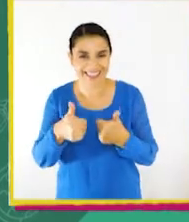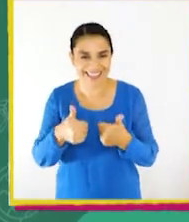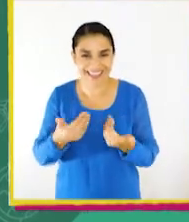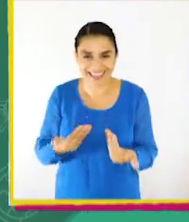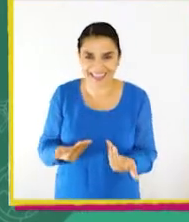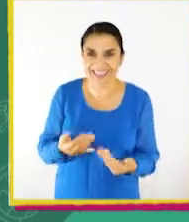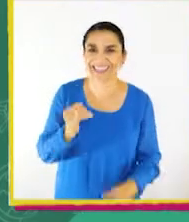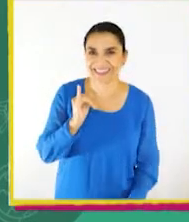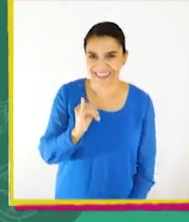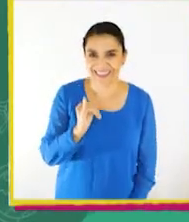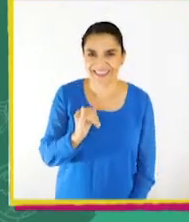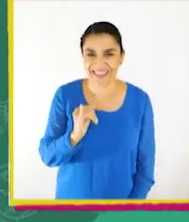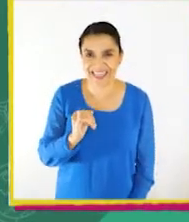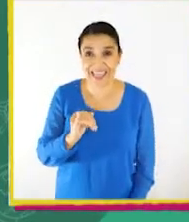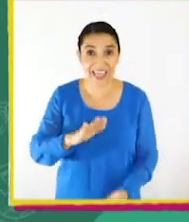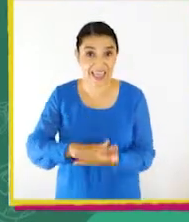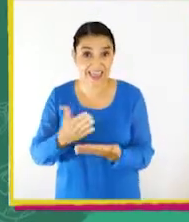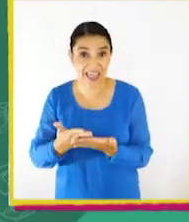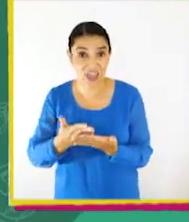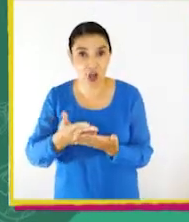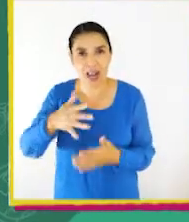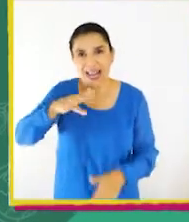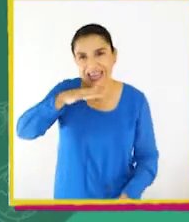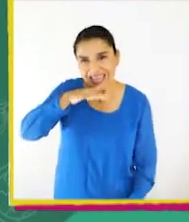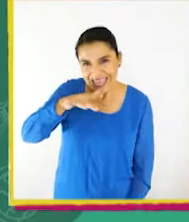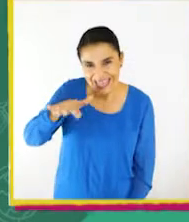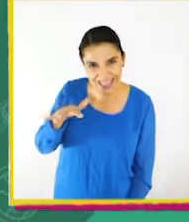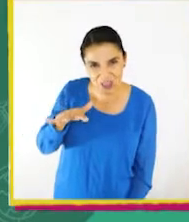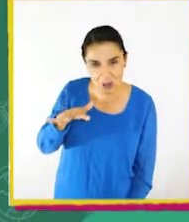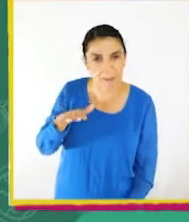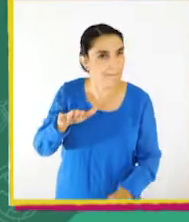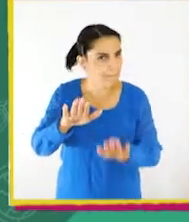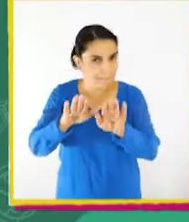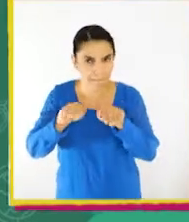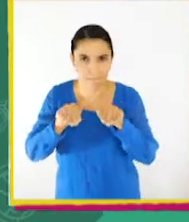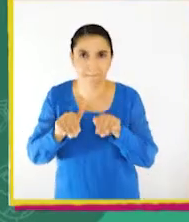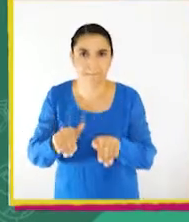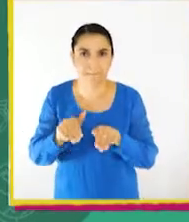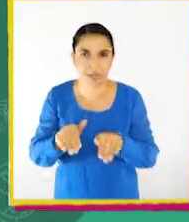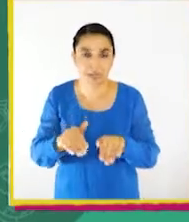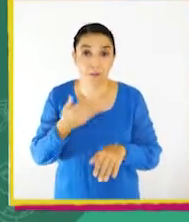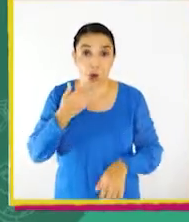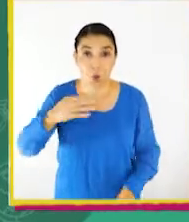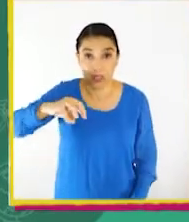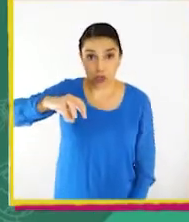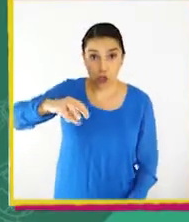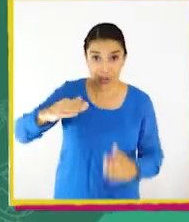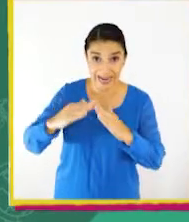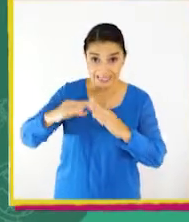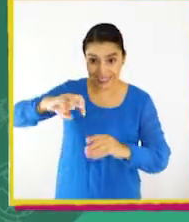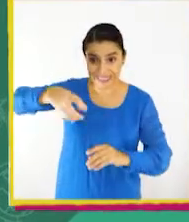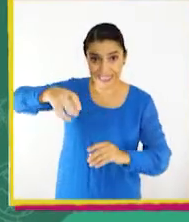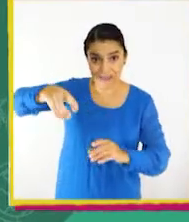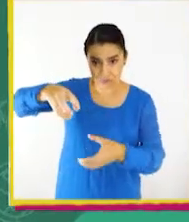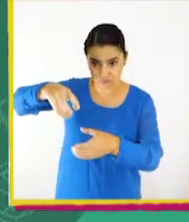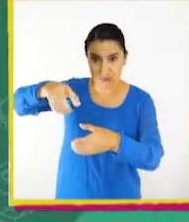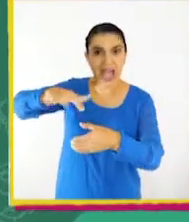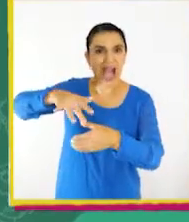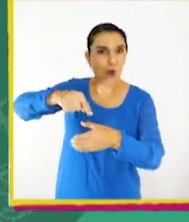¡Bien! Así es el estado líquido, el mismo que encontramos cuando sacamos agua de la llave de nuestra